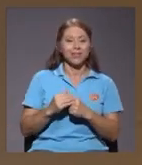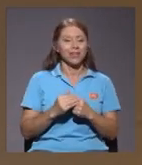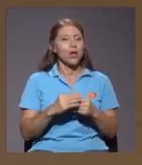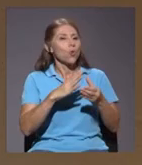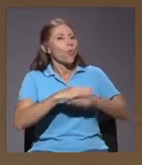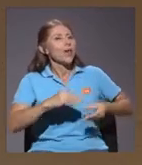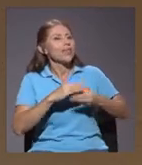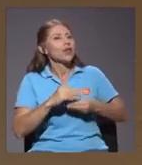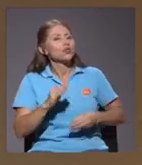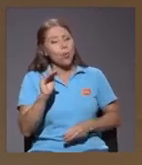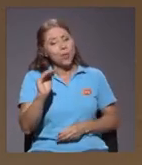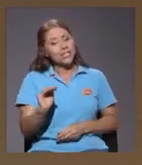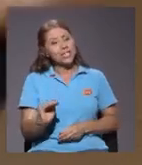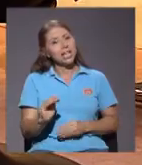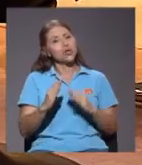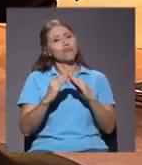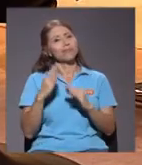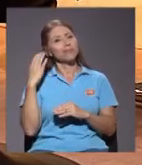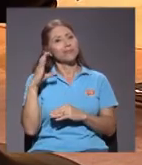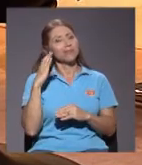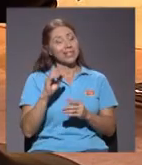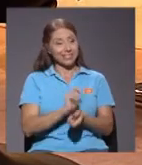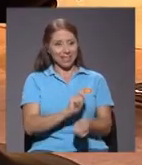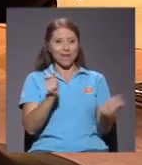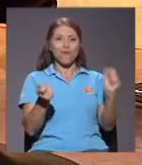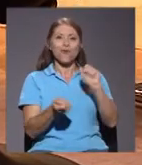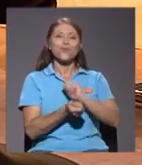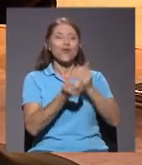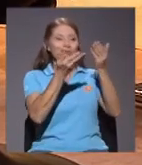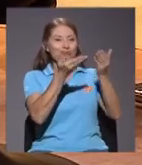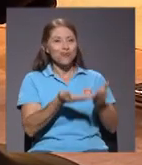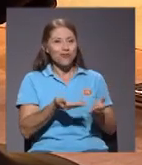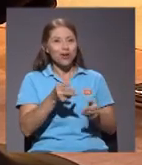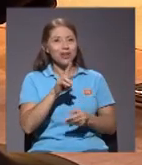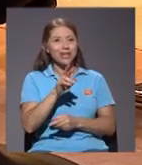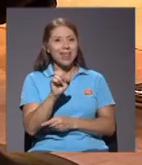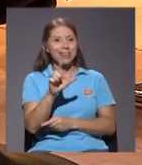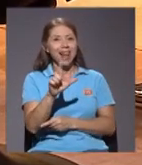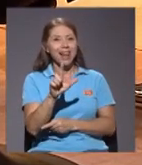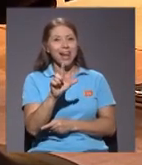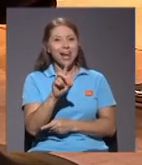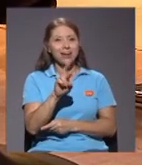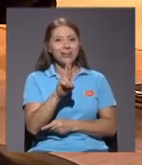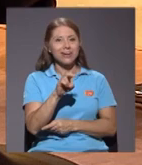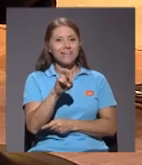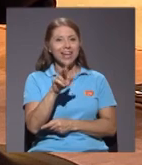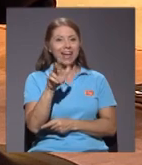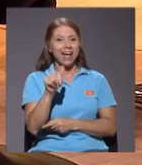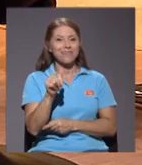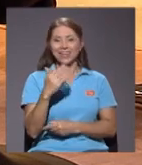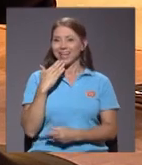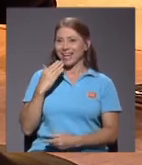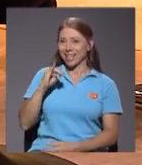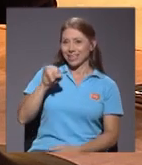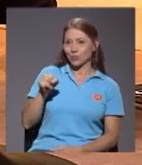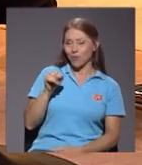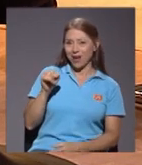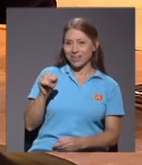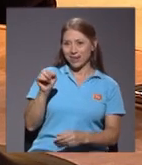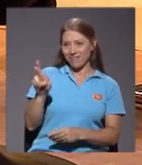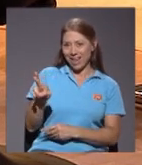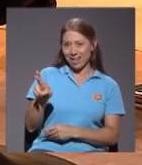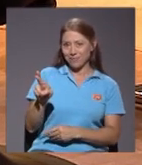cartaginés se volvió randall ribera y buenas noches bueno yo cuando iba a entrar a